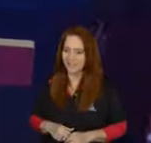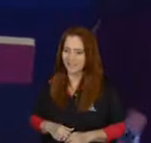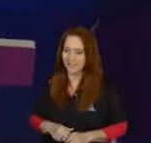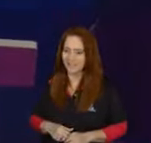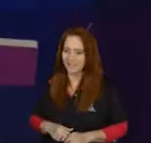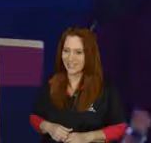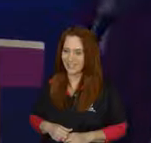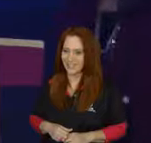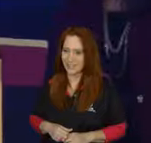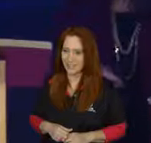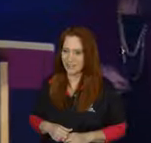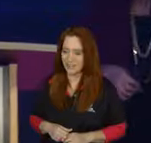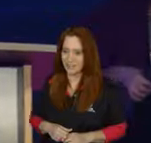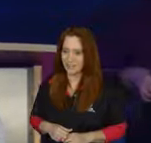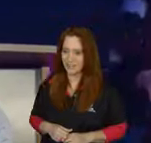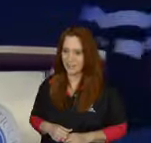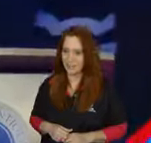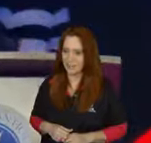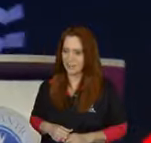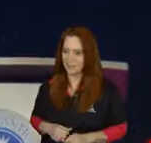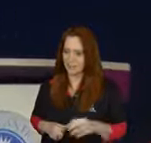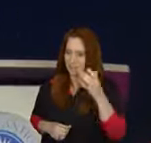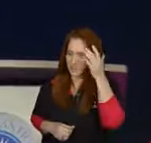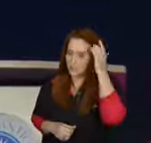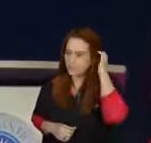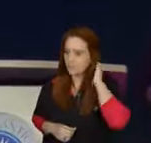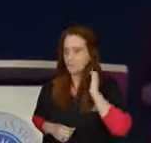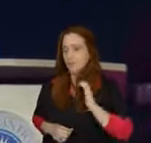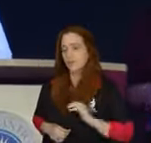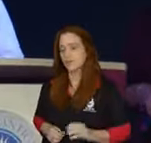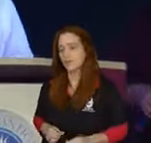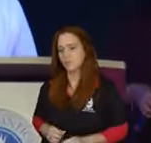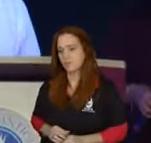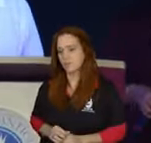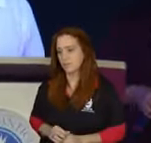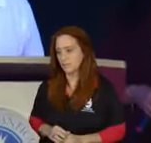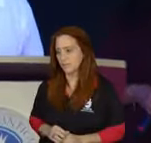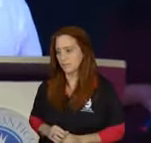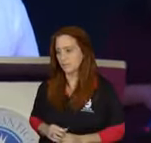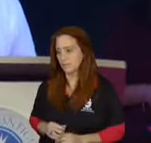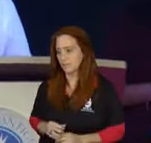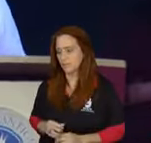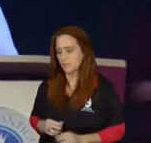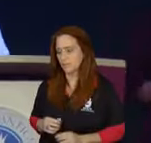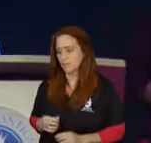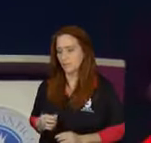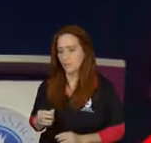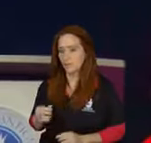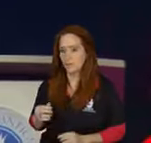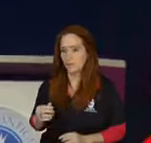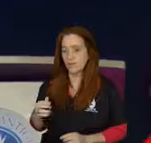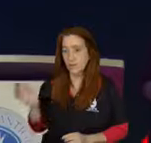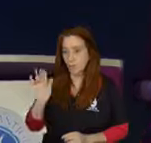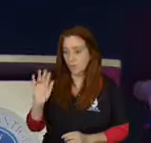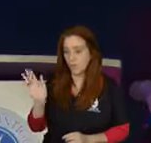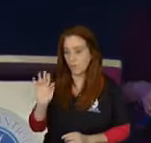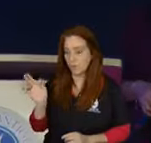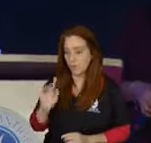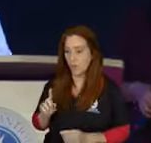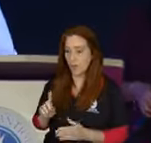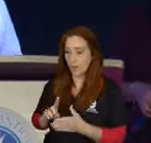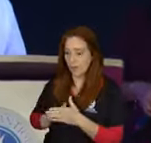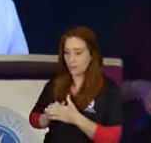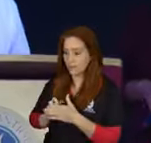Y el miércoles en la mañana tenemos tabernáculo y por la noche tenemos a un pastor invitado tremendo, un joven, Peter